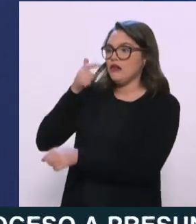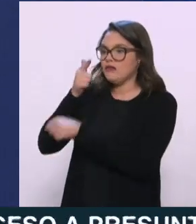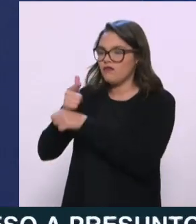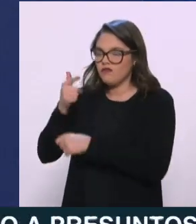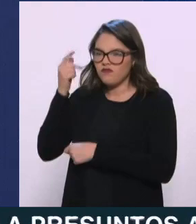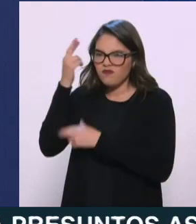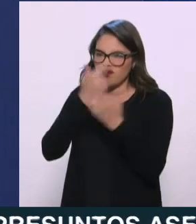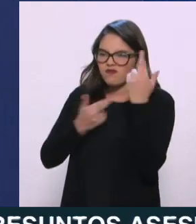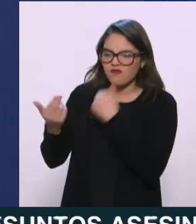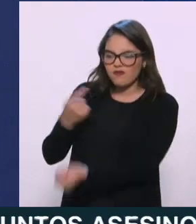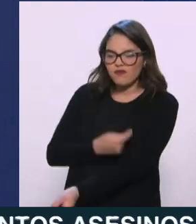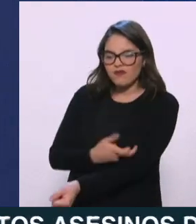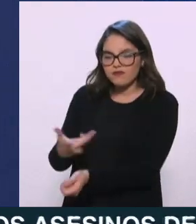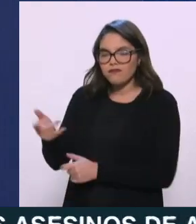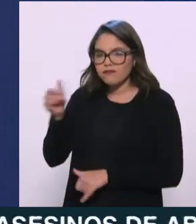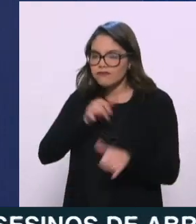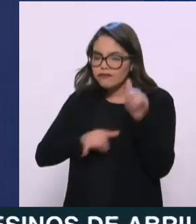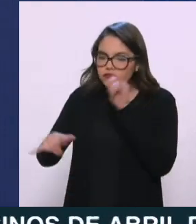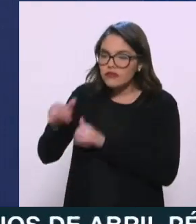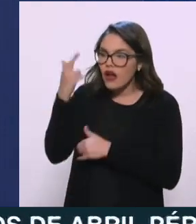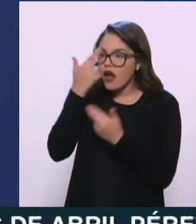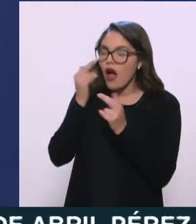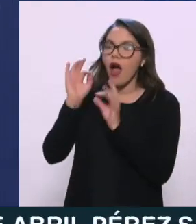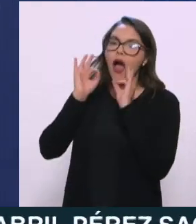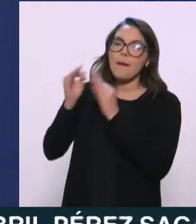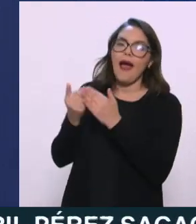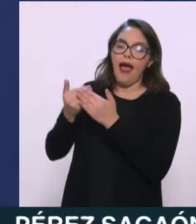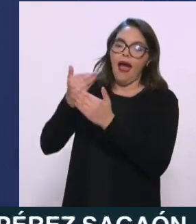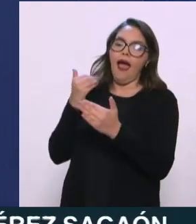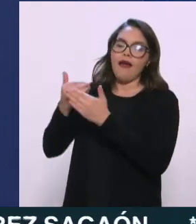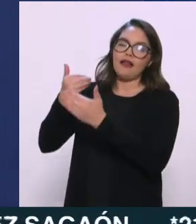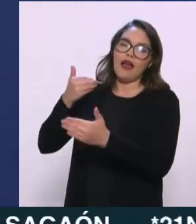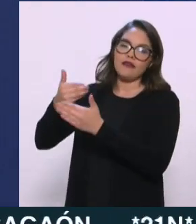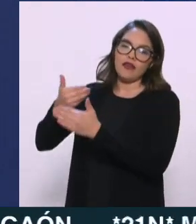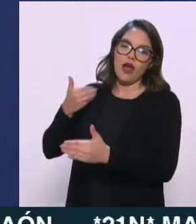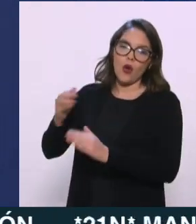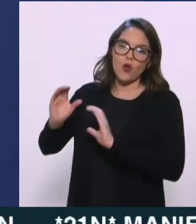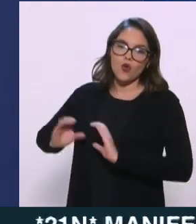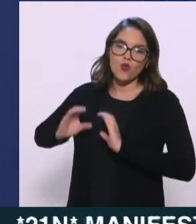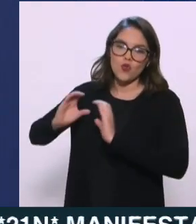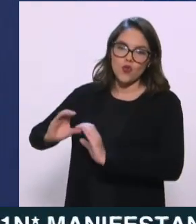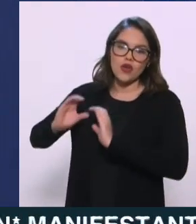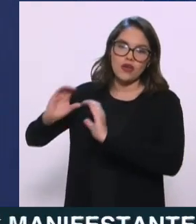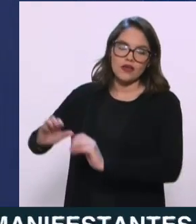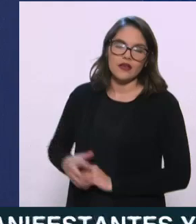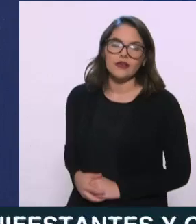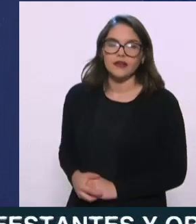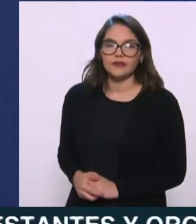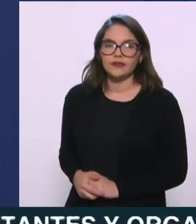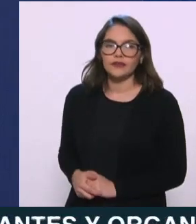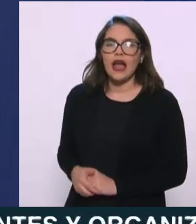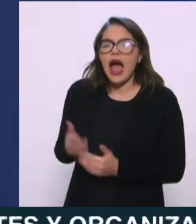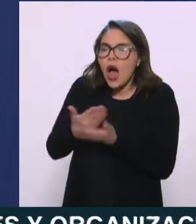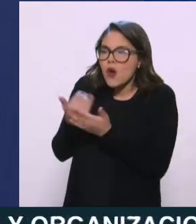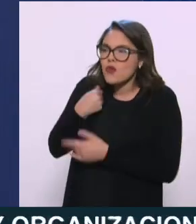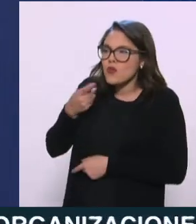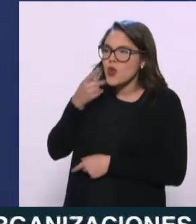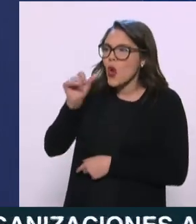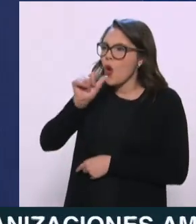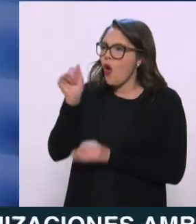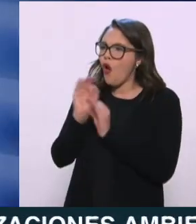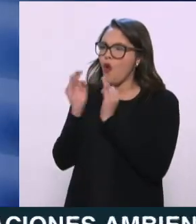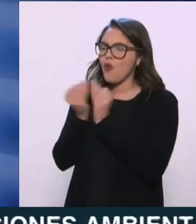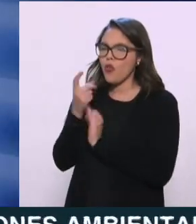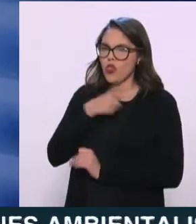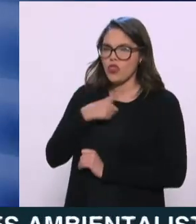pues todas estas medidas que se han hecho a lo largo del país en cada uno de los estados. Ahora, las medidas de recomendación para atender por supuesto a